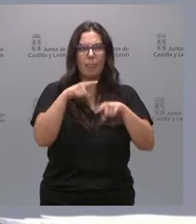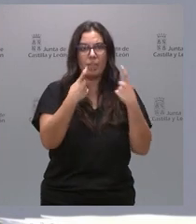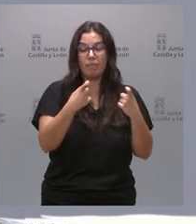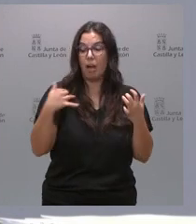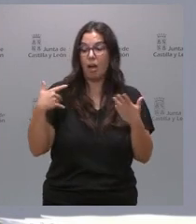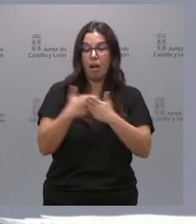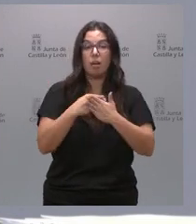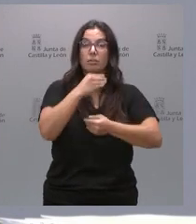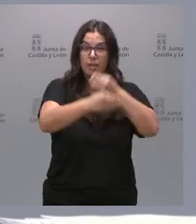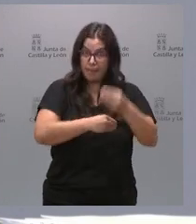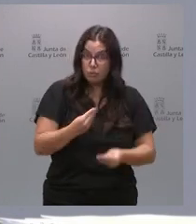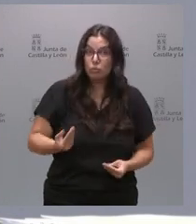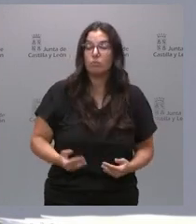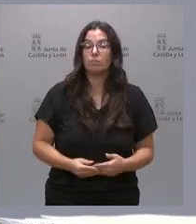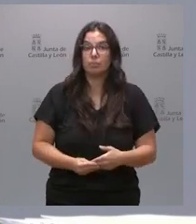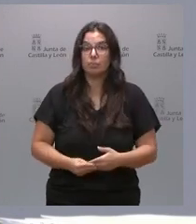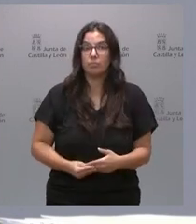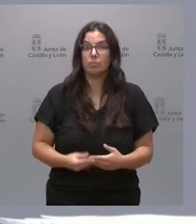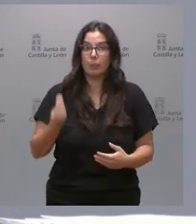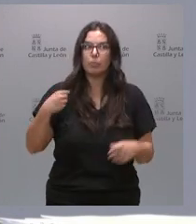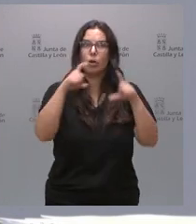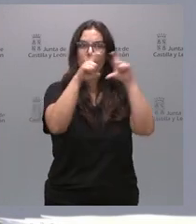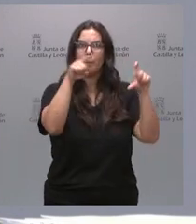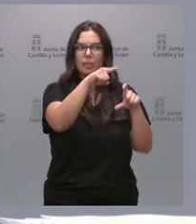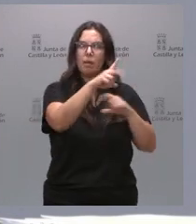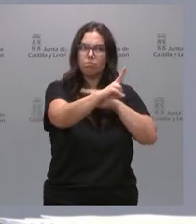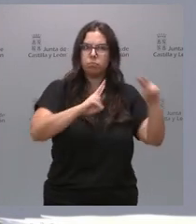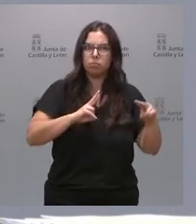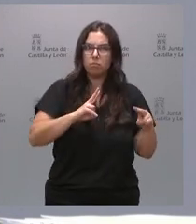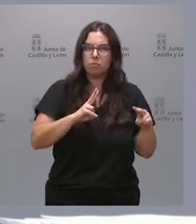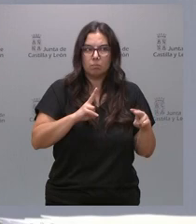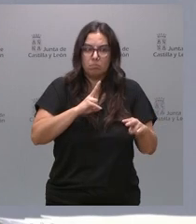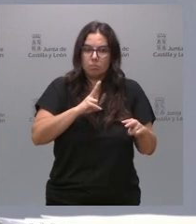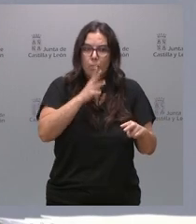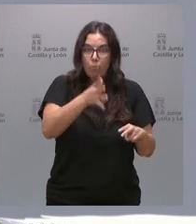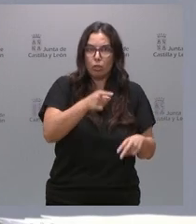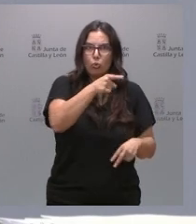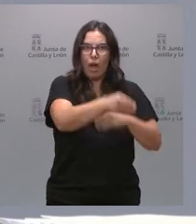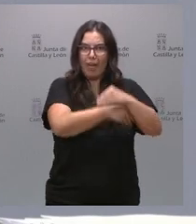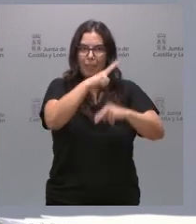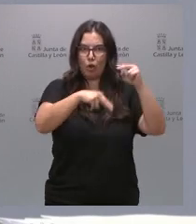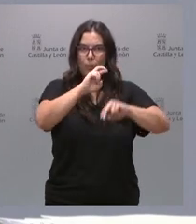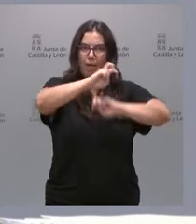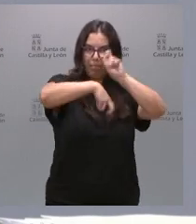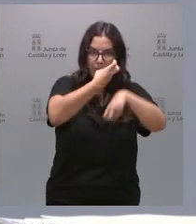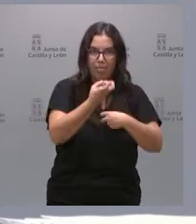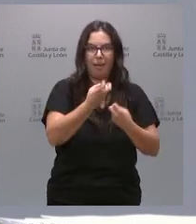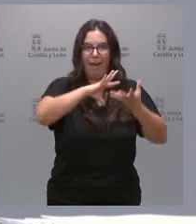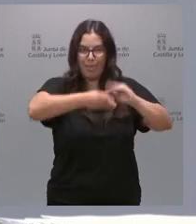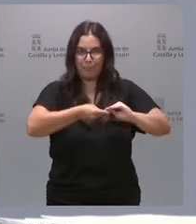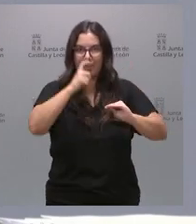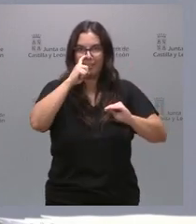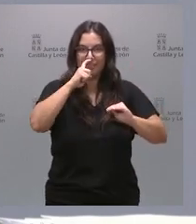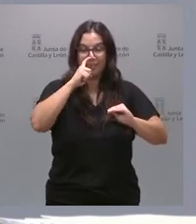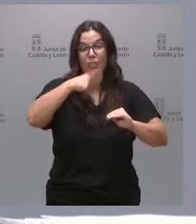hecho concesionaria pues ha relacionado con la realización de estas obras y por tanto estamos trabajando en